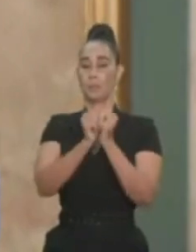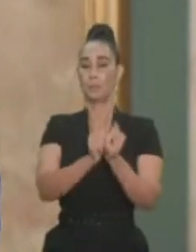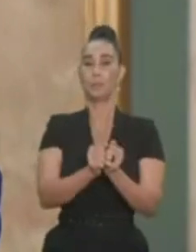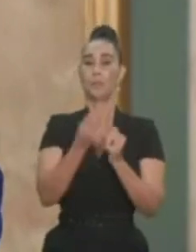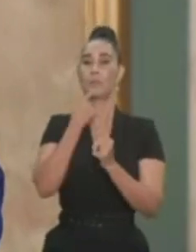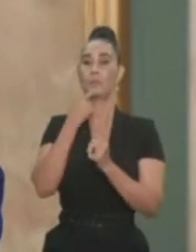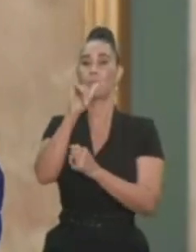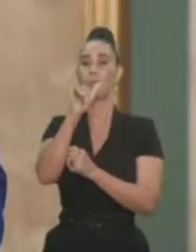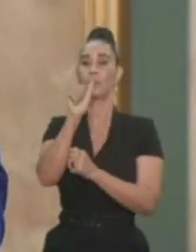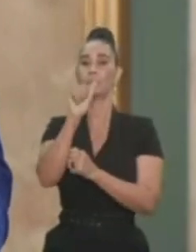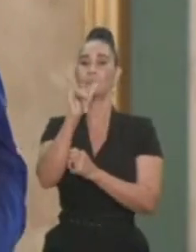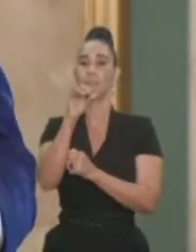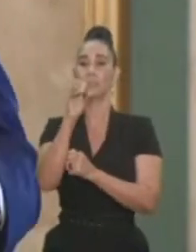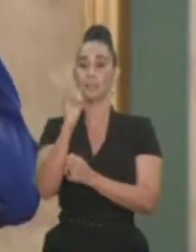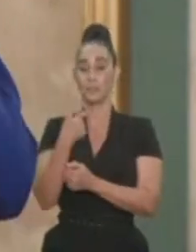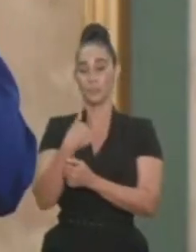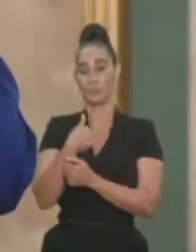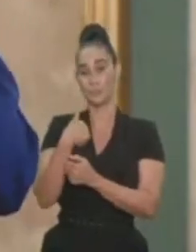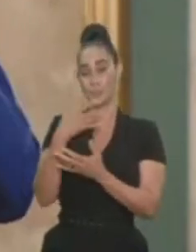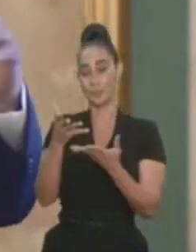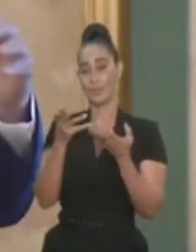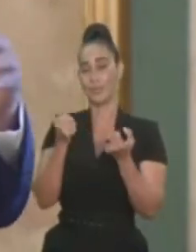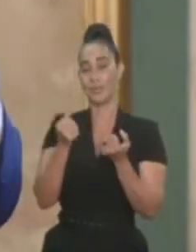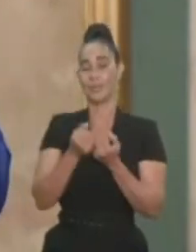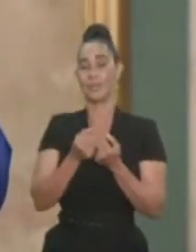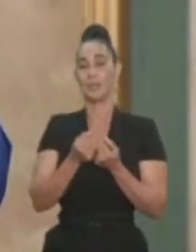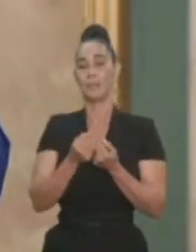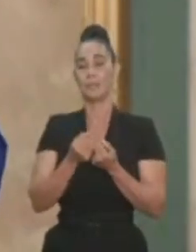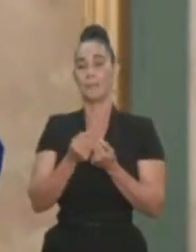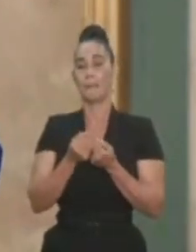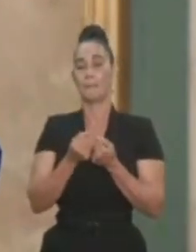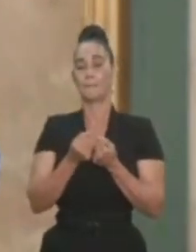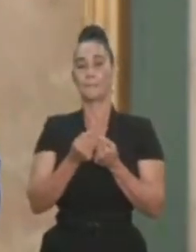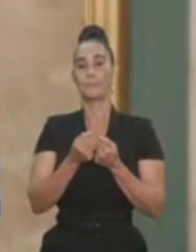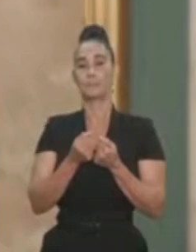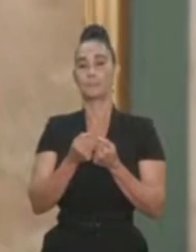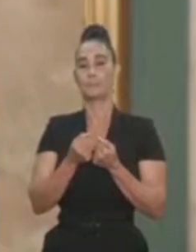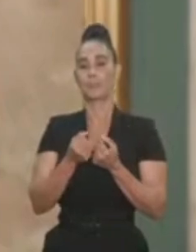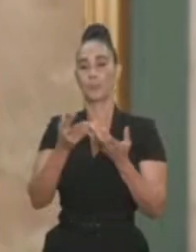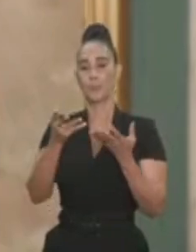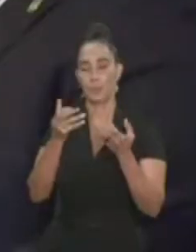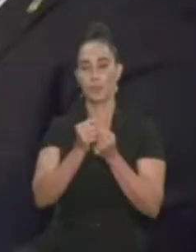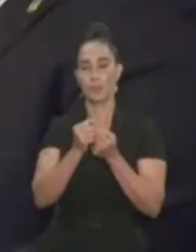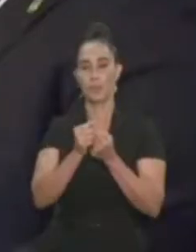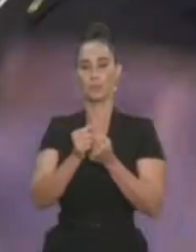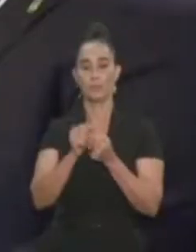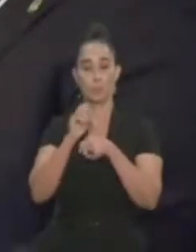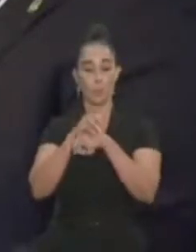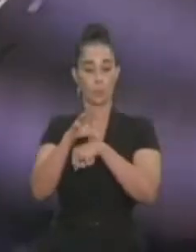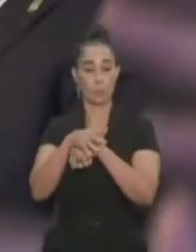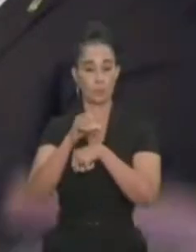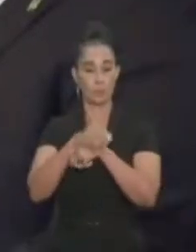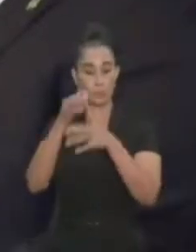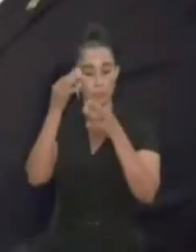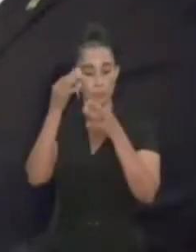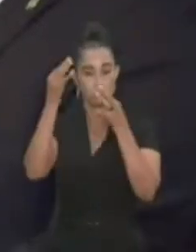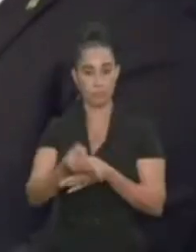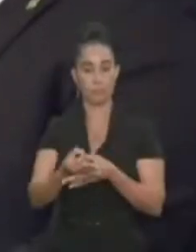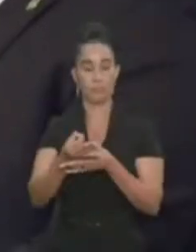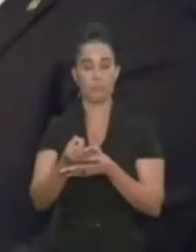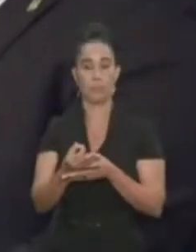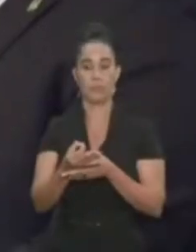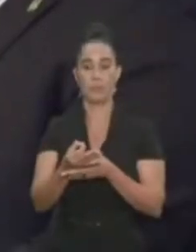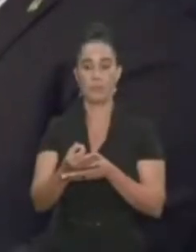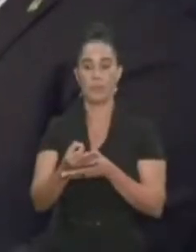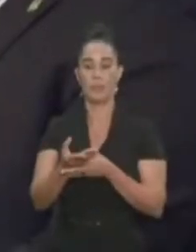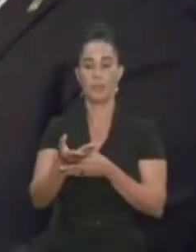dijo Yayo, cuando yo quería que una voz prudente y sosegada,